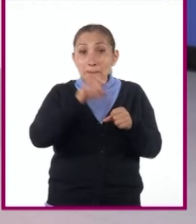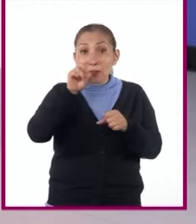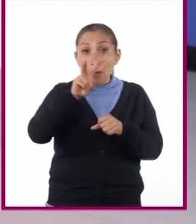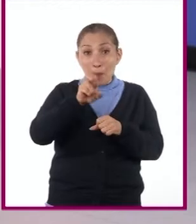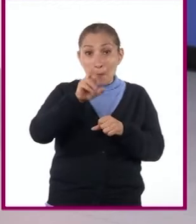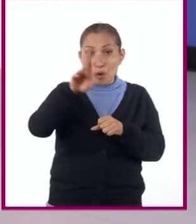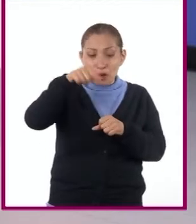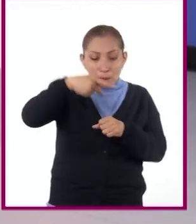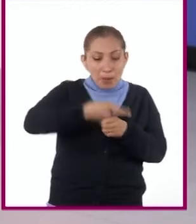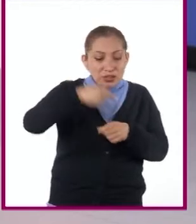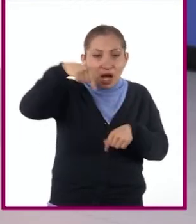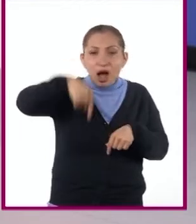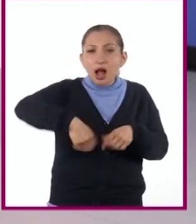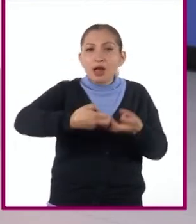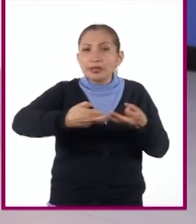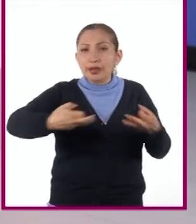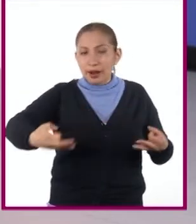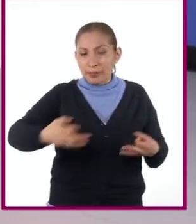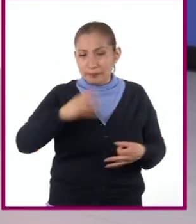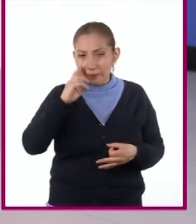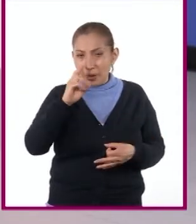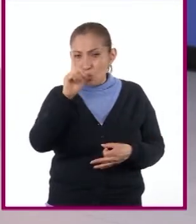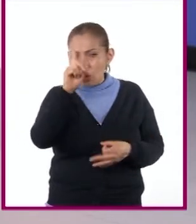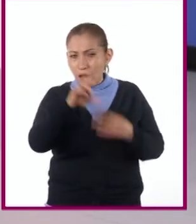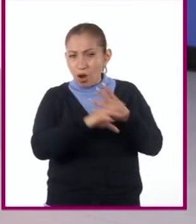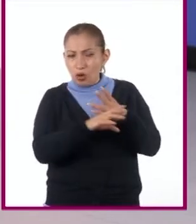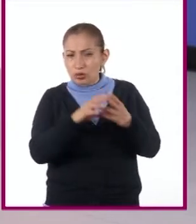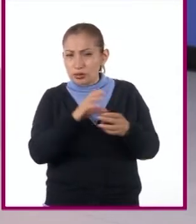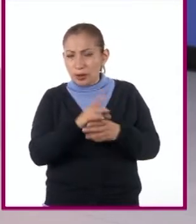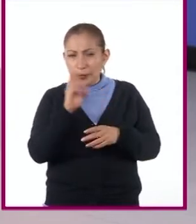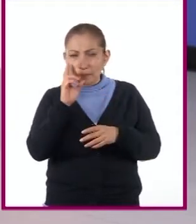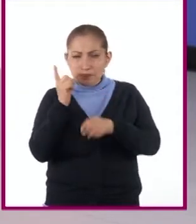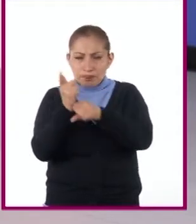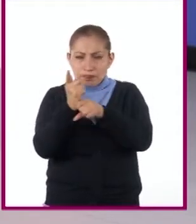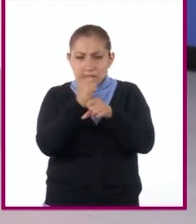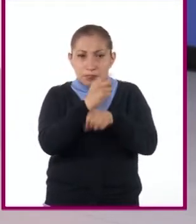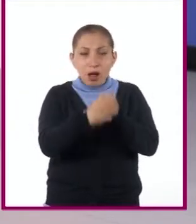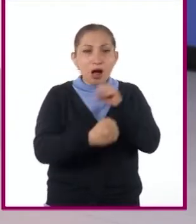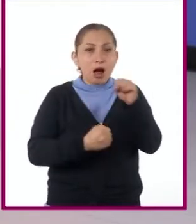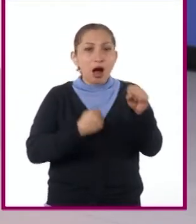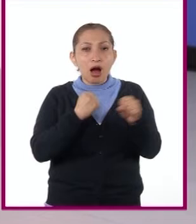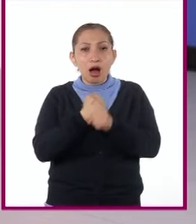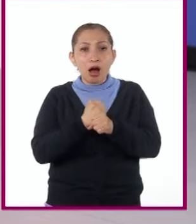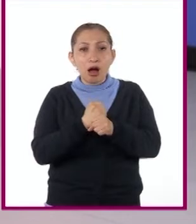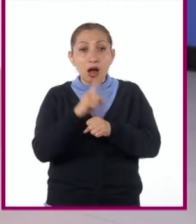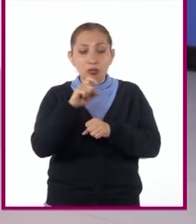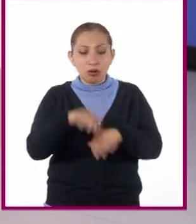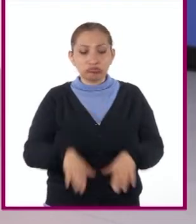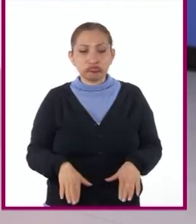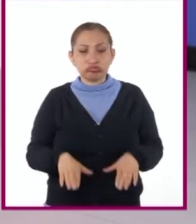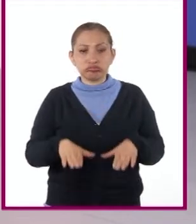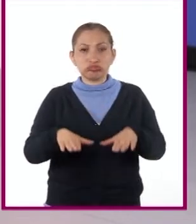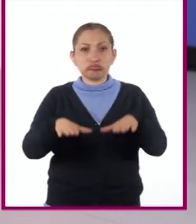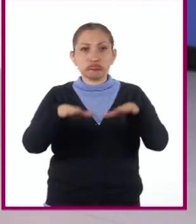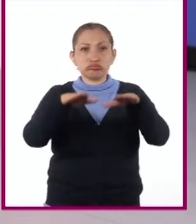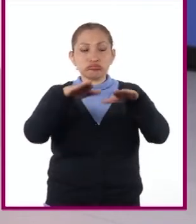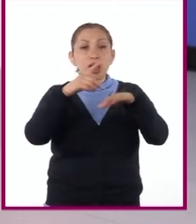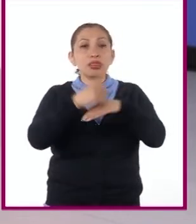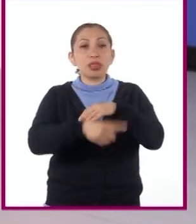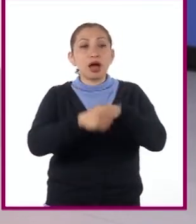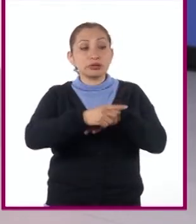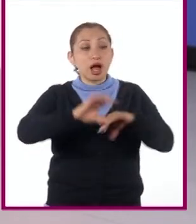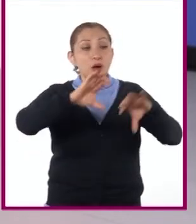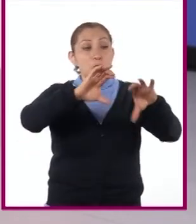vapor? Primero, mencionemos un fenómeno común en los últimos años: las inundaciones, que afectan a